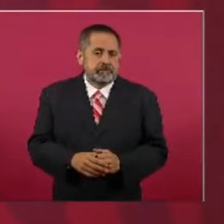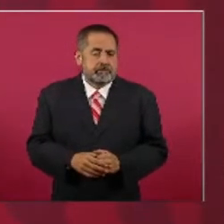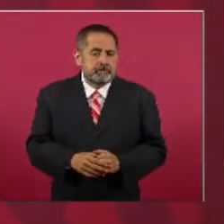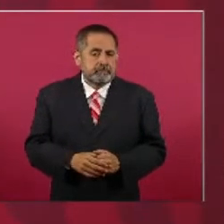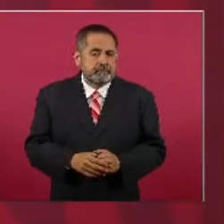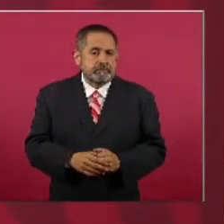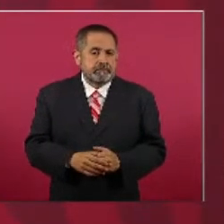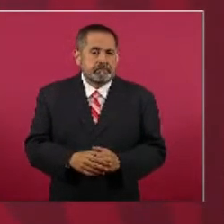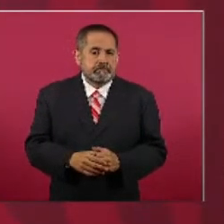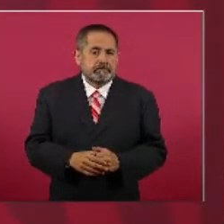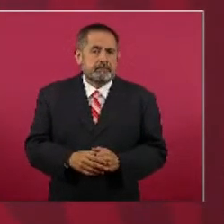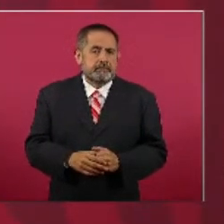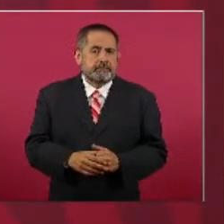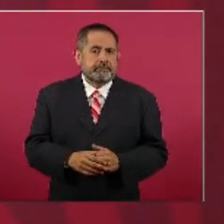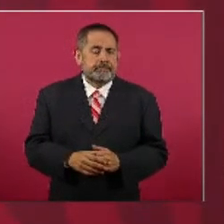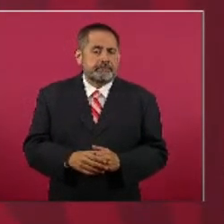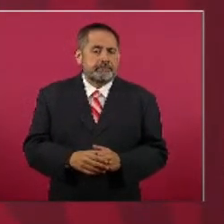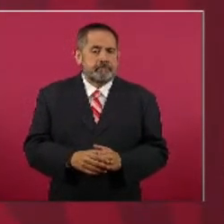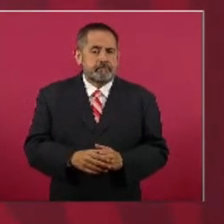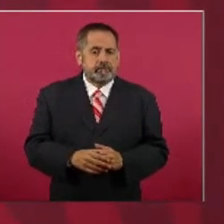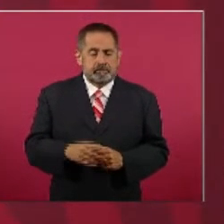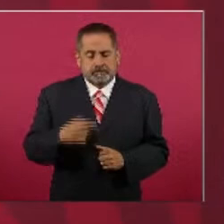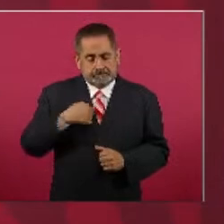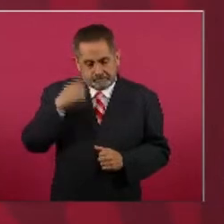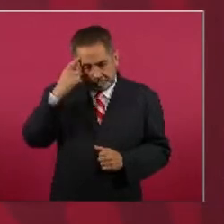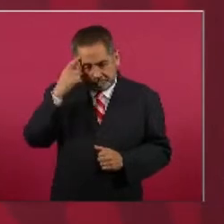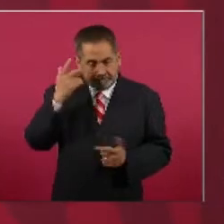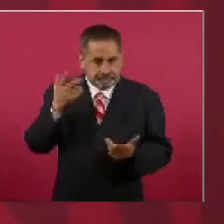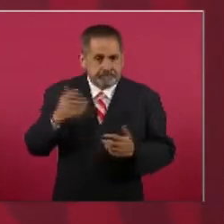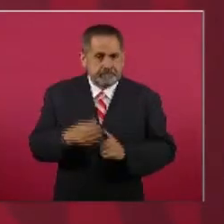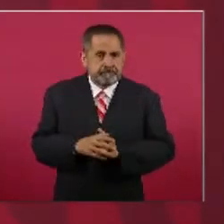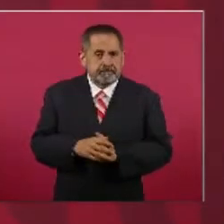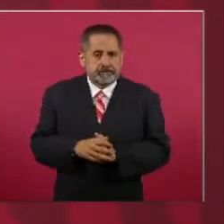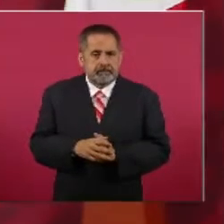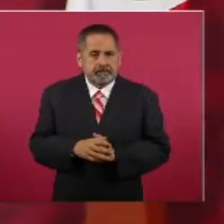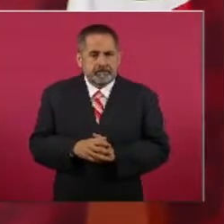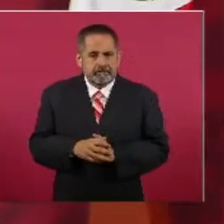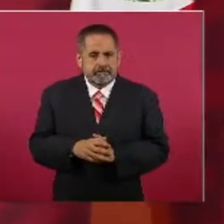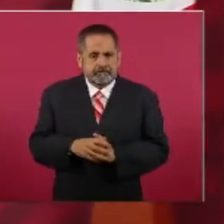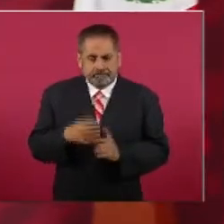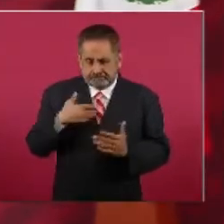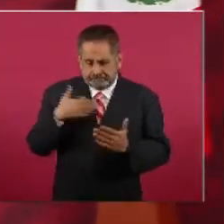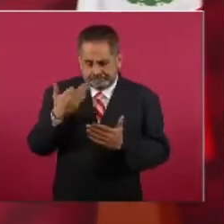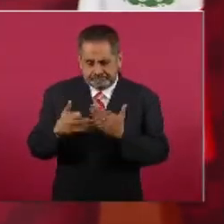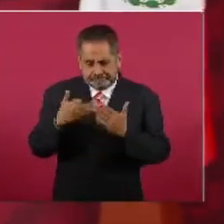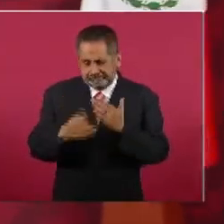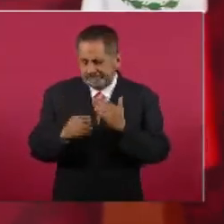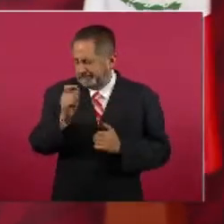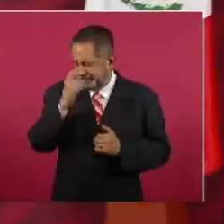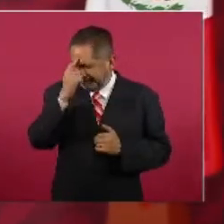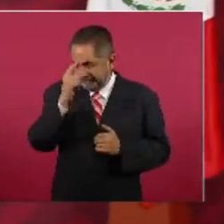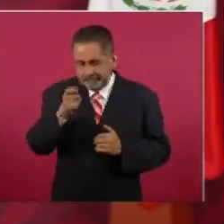yo me falta nada más para qué